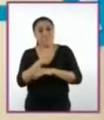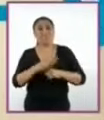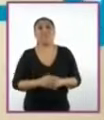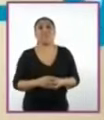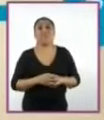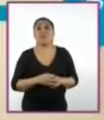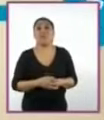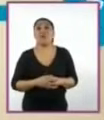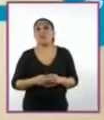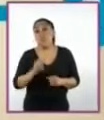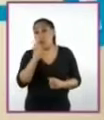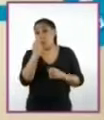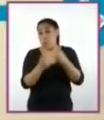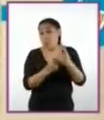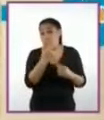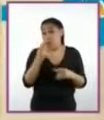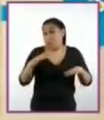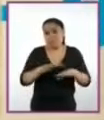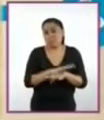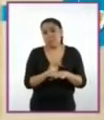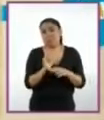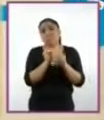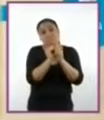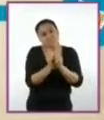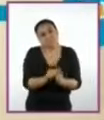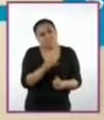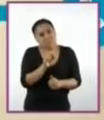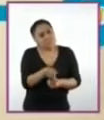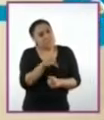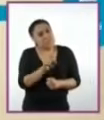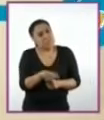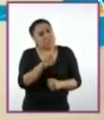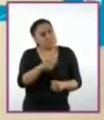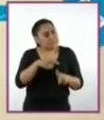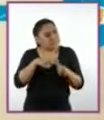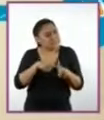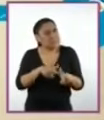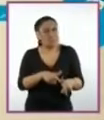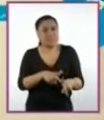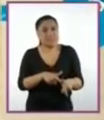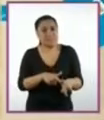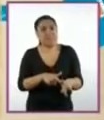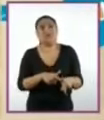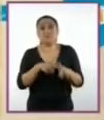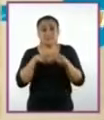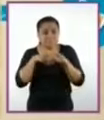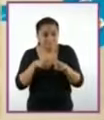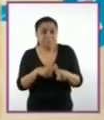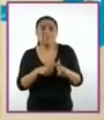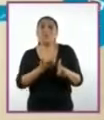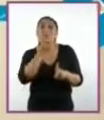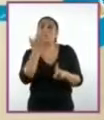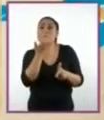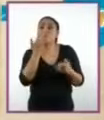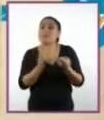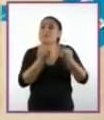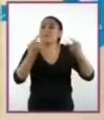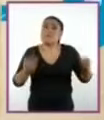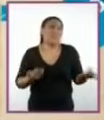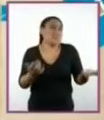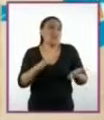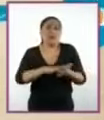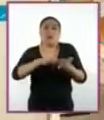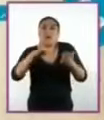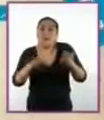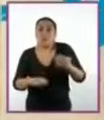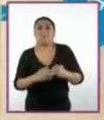Pero no todo cambia. También hay cosas que permanecen, que se mantienen constantes y que siguen formando parte de la historia. Por